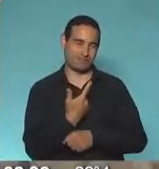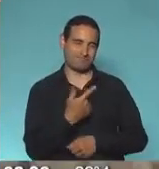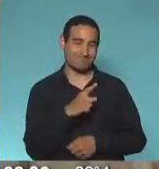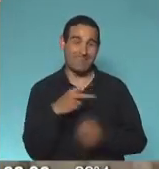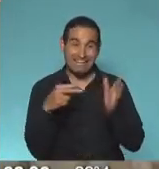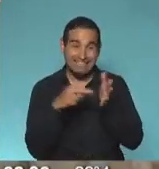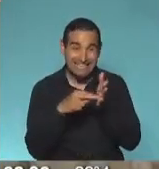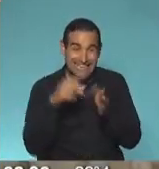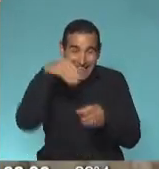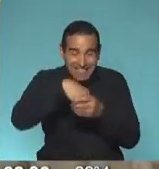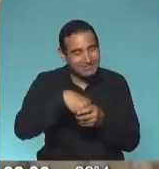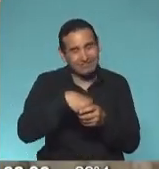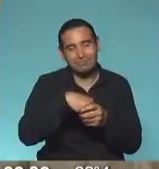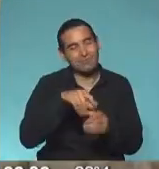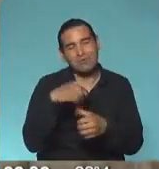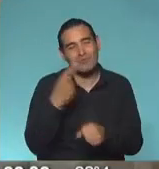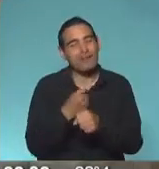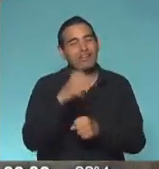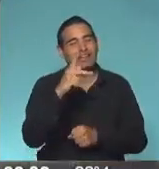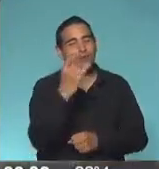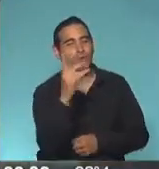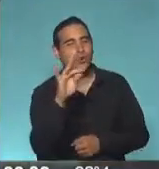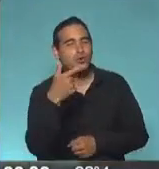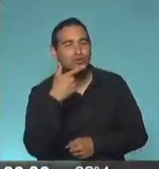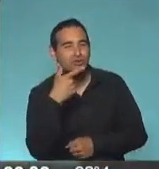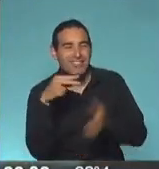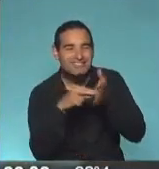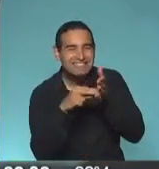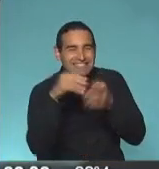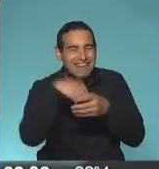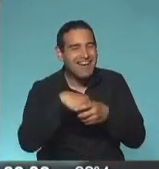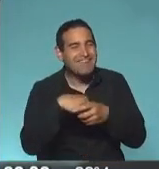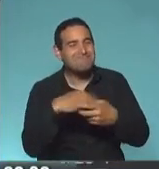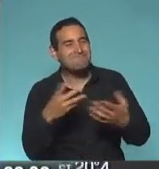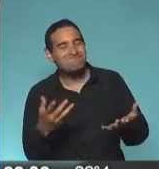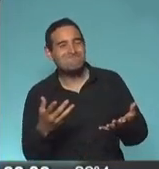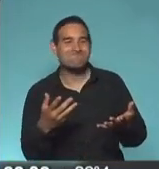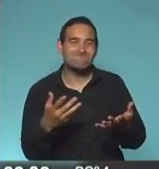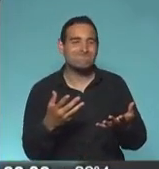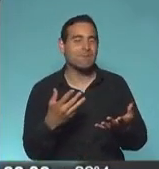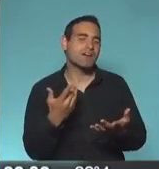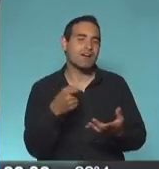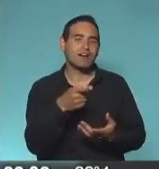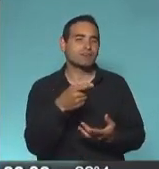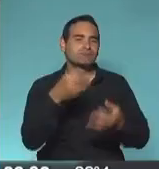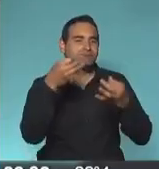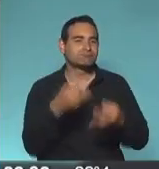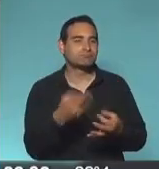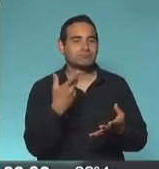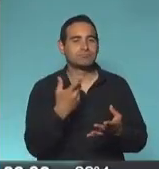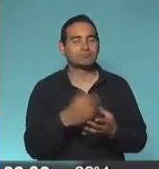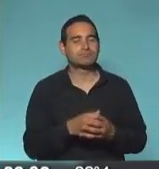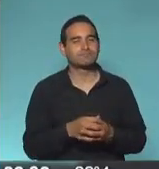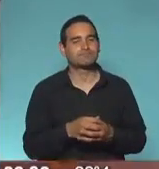Me parece que los kurdos en Siria no son, a pesar de tanto que se escribió, entes angelados, que no tienen